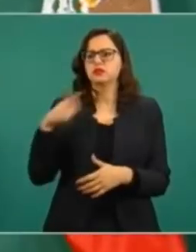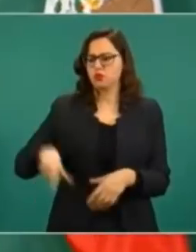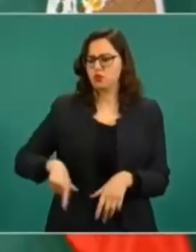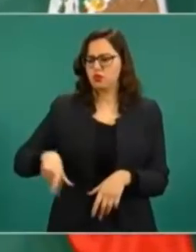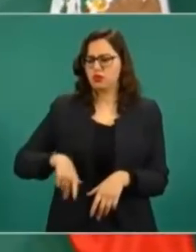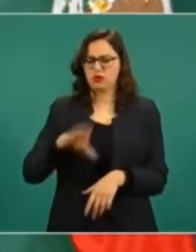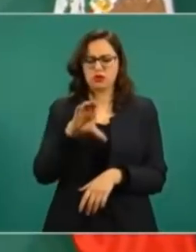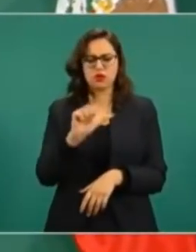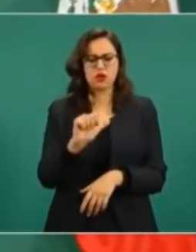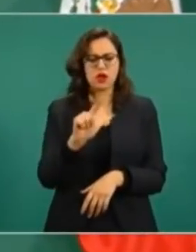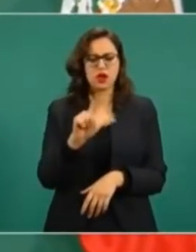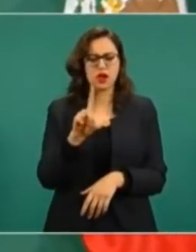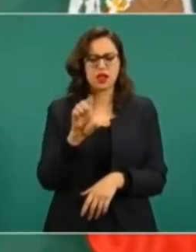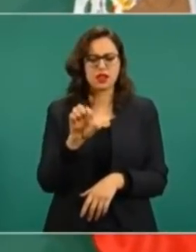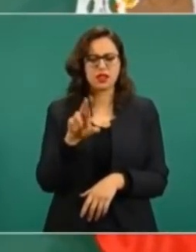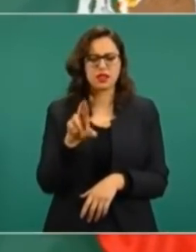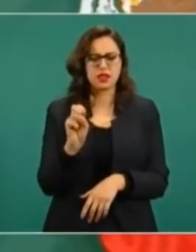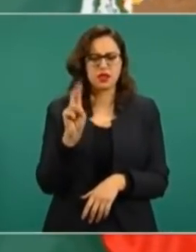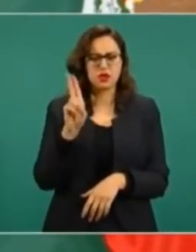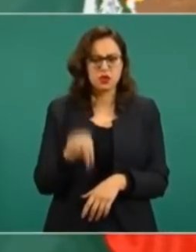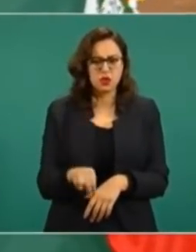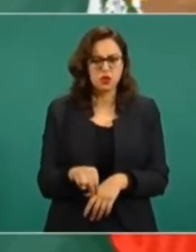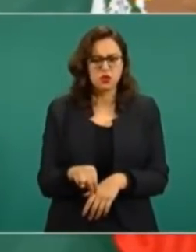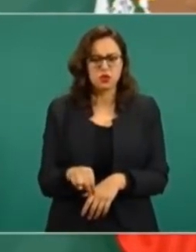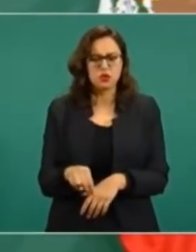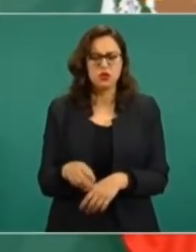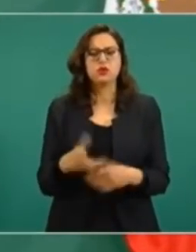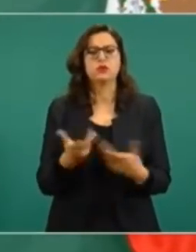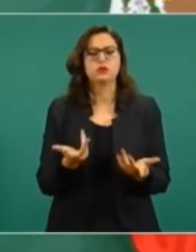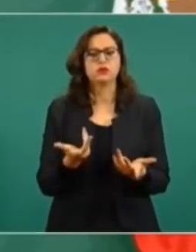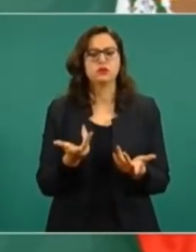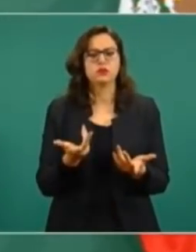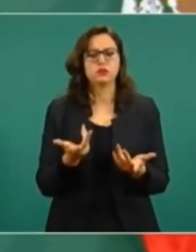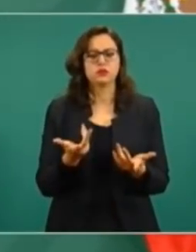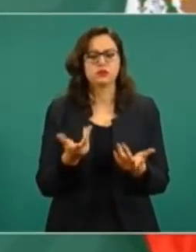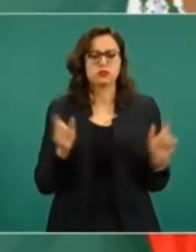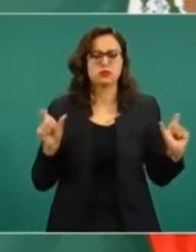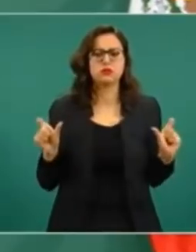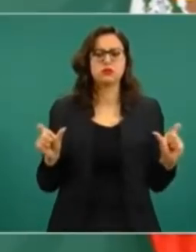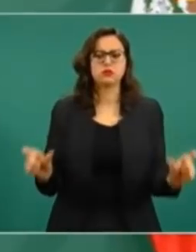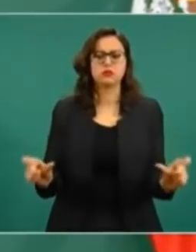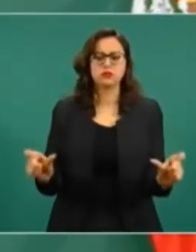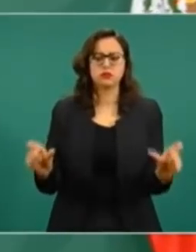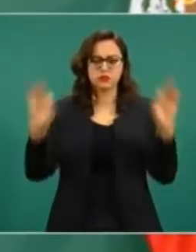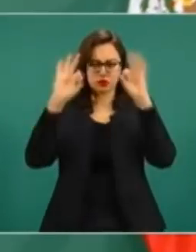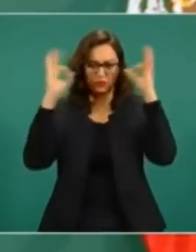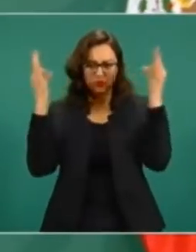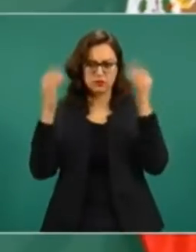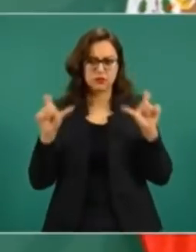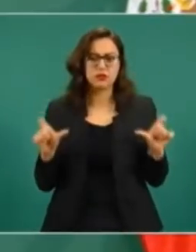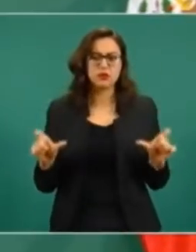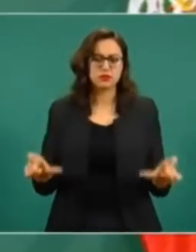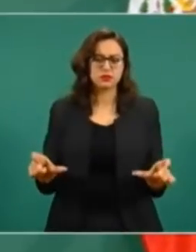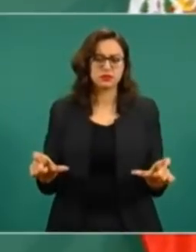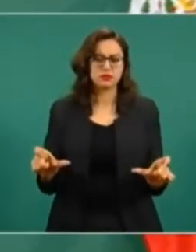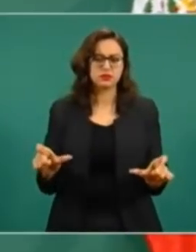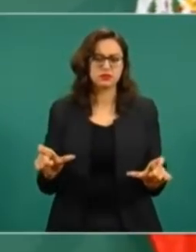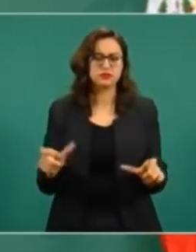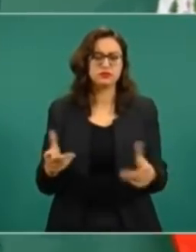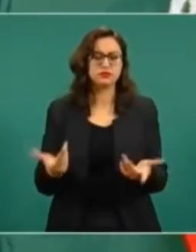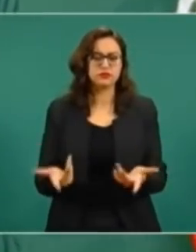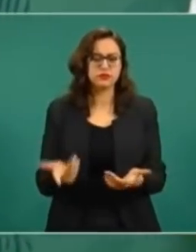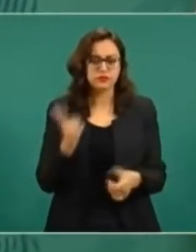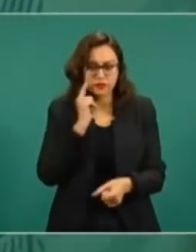que establecieron un sistema de aduanas para detectar la